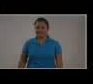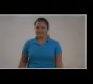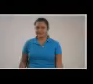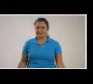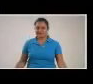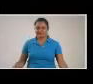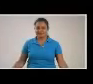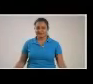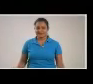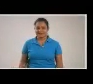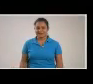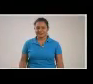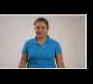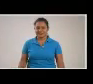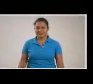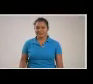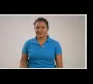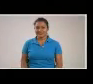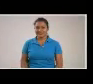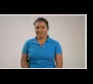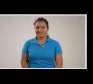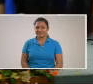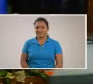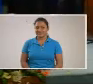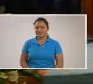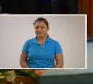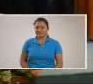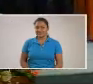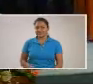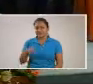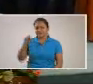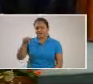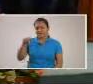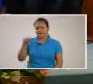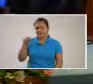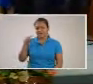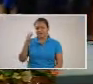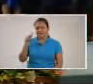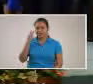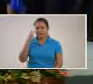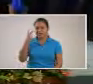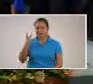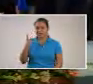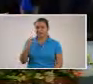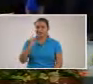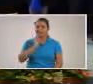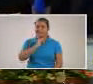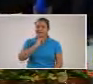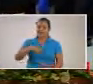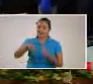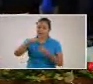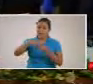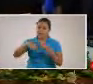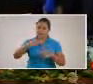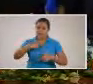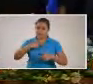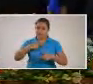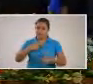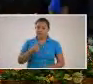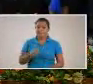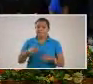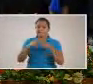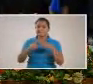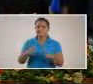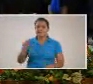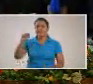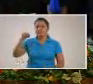Entonces, repito, ahorita no estamos viendo a Israel rodeada de ejércitos, Pero si ya empezó todo